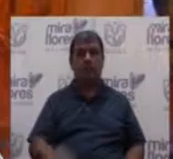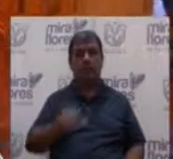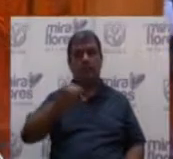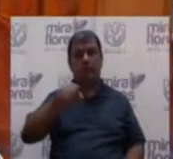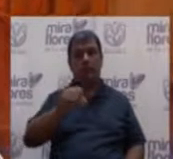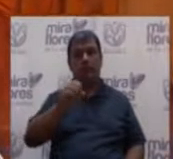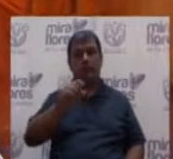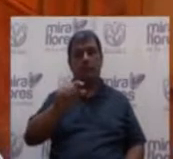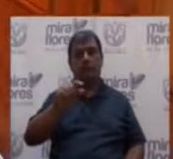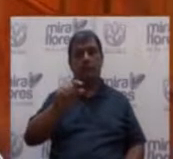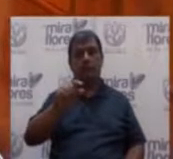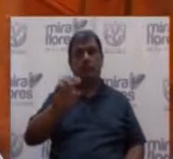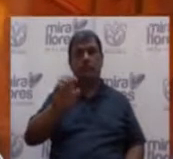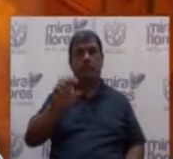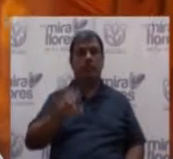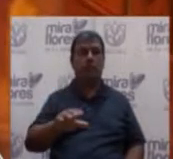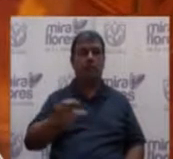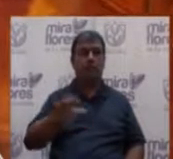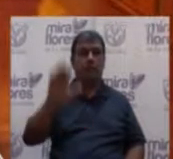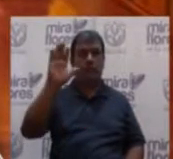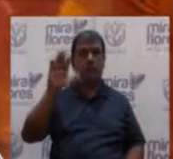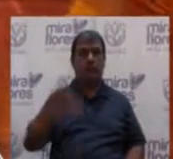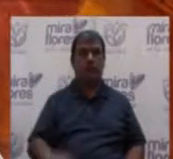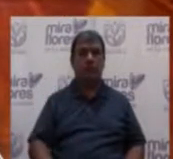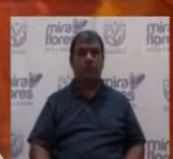Señor Jorge de Albertis González del Riego.